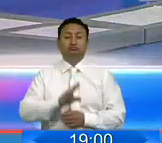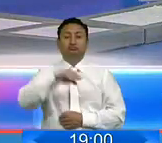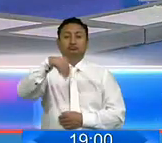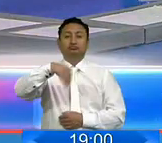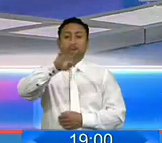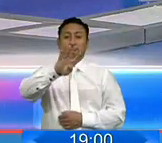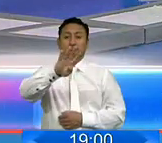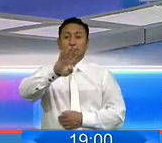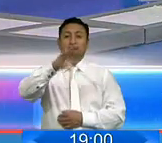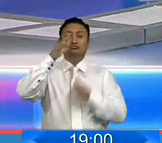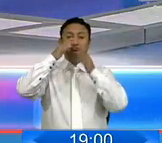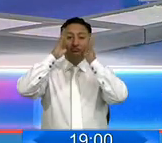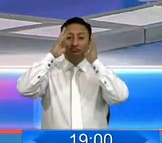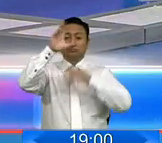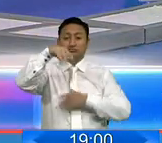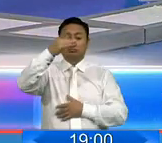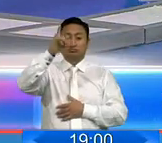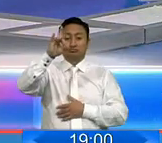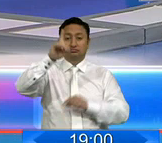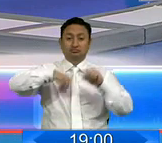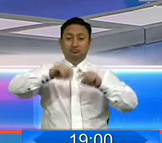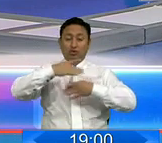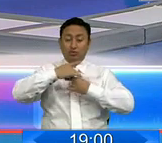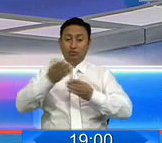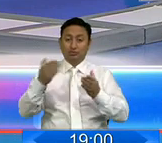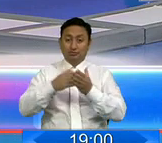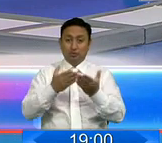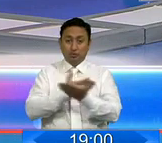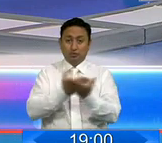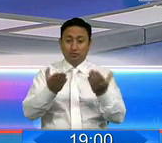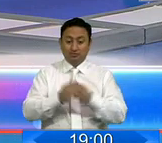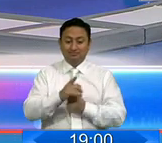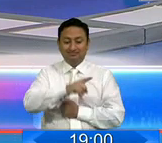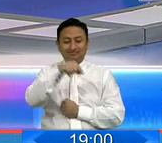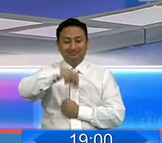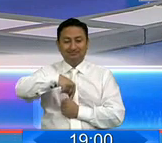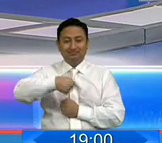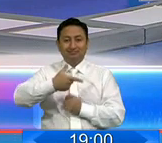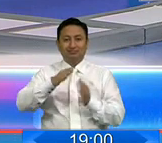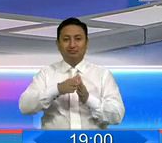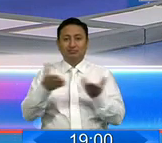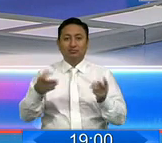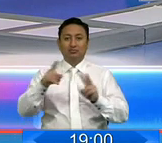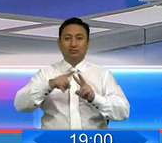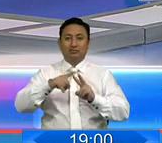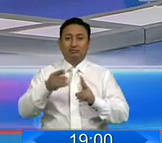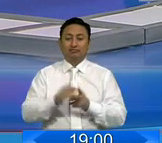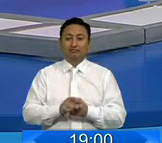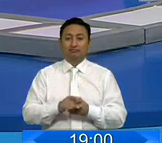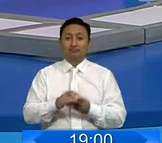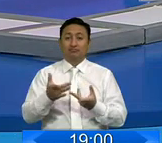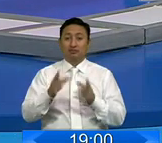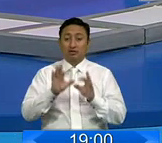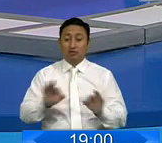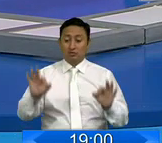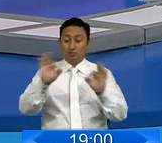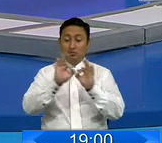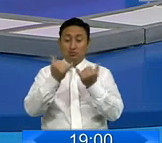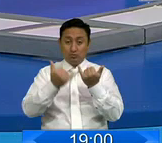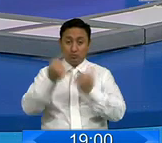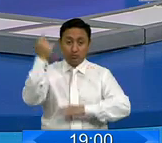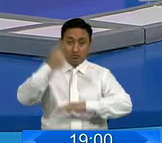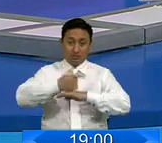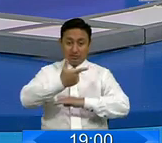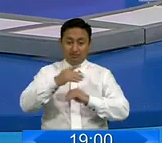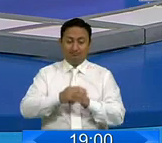Martes 4 de diciembre del 2018, amigos, es un gusto estar nuevamente con ustedes aquí en Emisión Estelar del Comercio TV con lo más destacado en